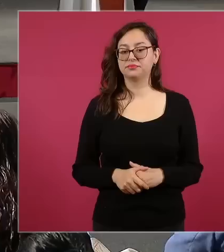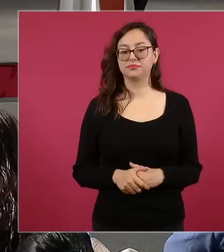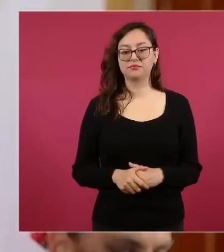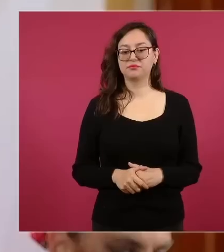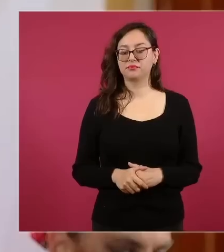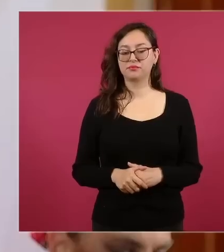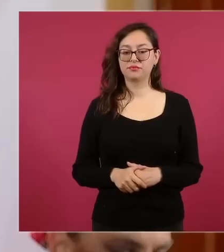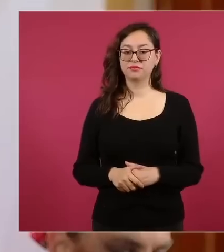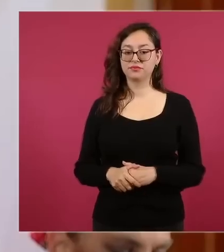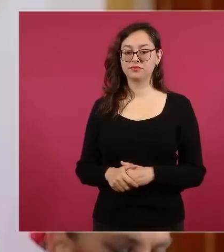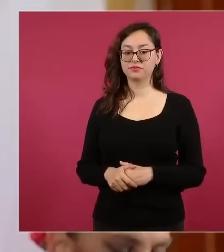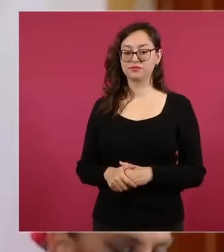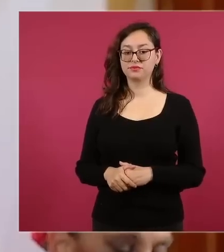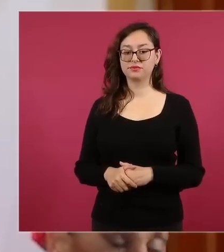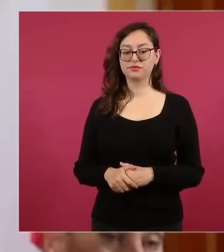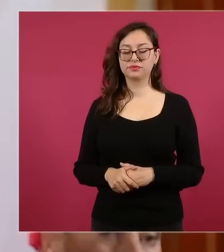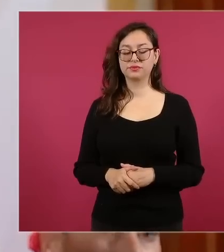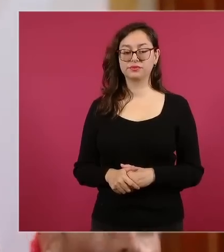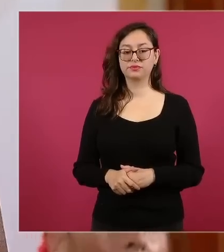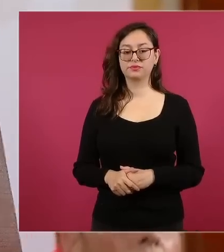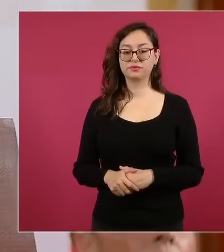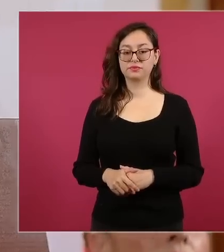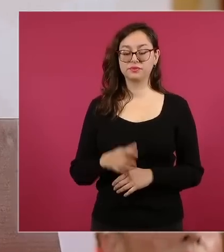como se supone. A ver,